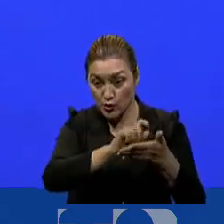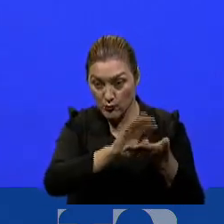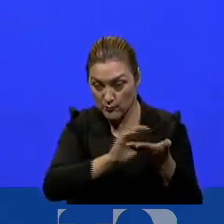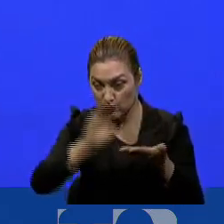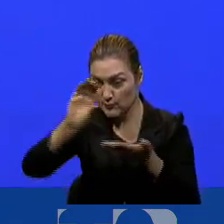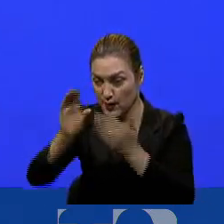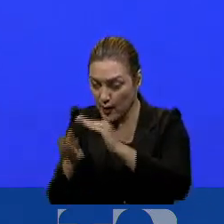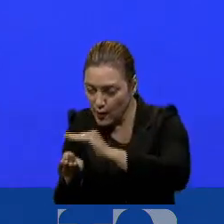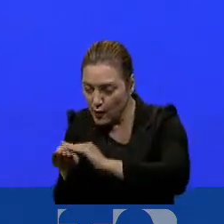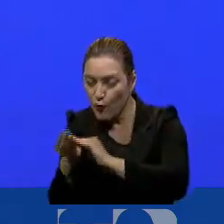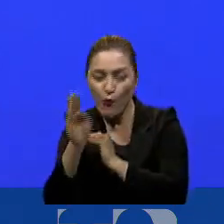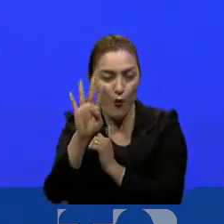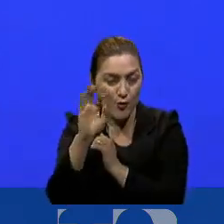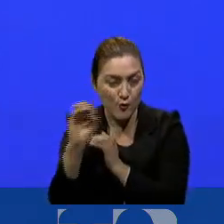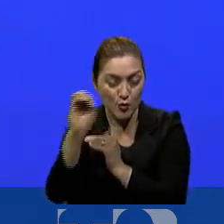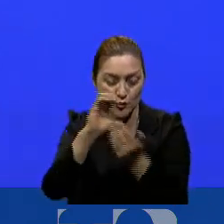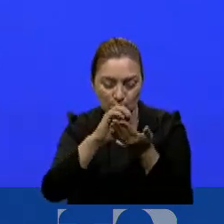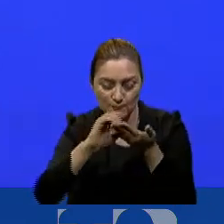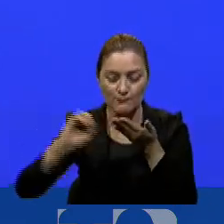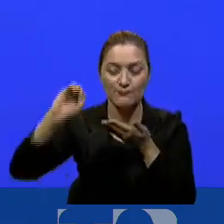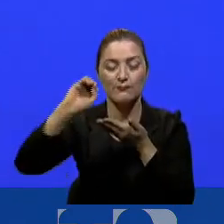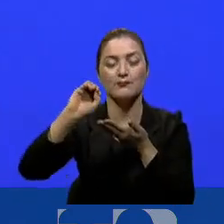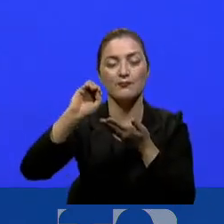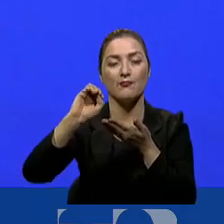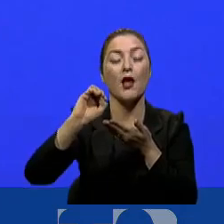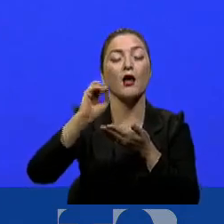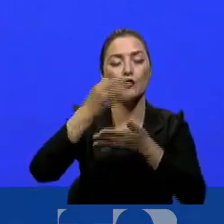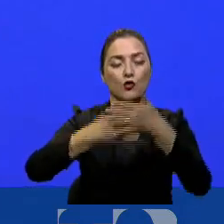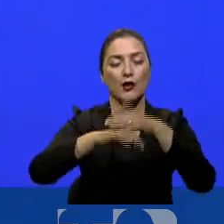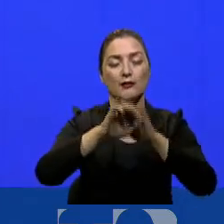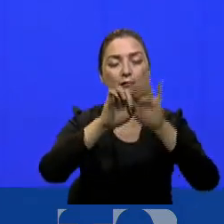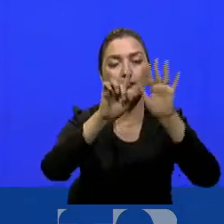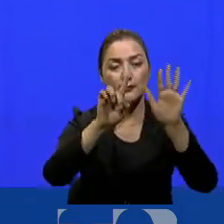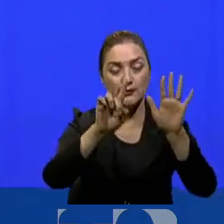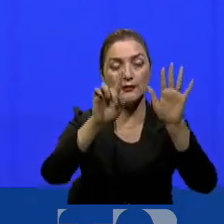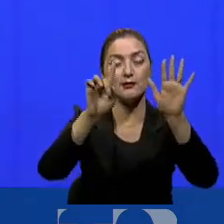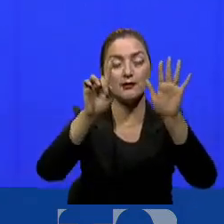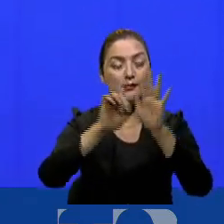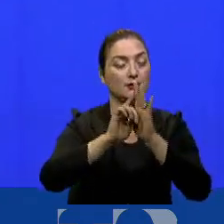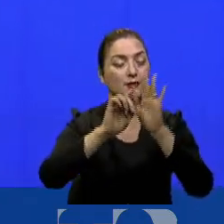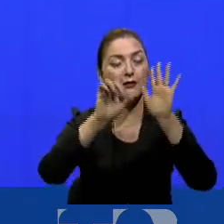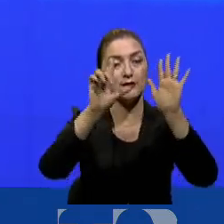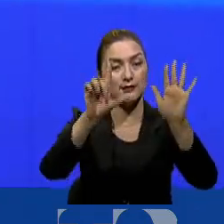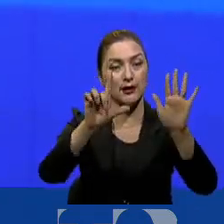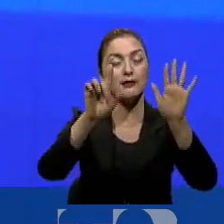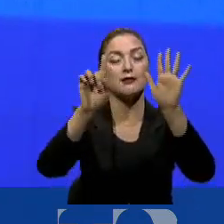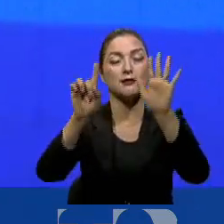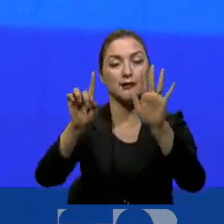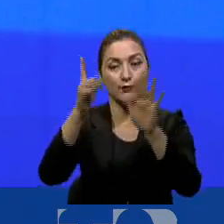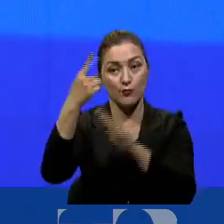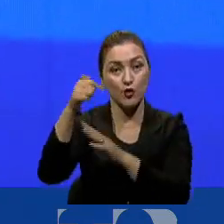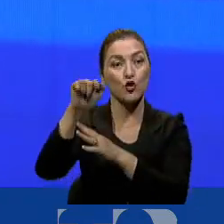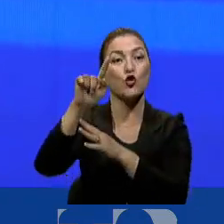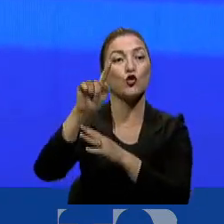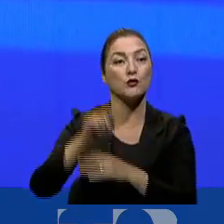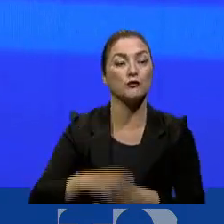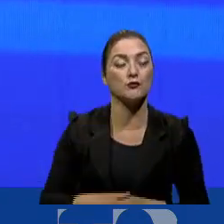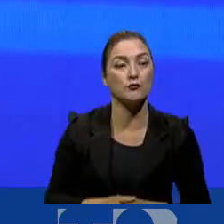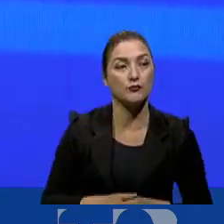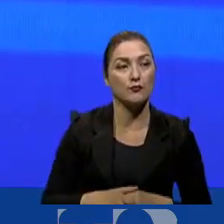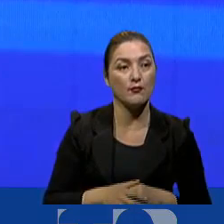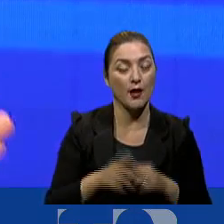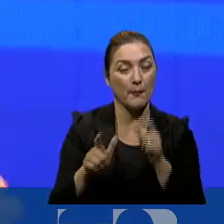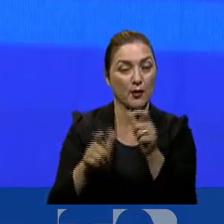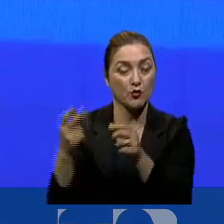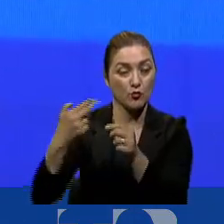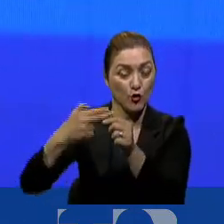contrato. De ahí surgen aquellos 76 millones y que ahora hemos logrado identificar que cada una de estas personas